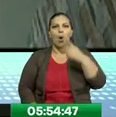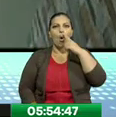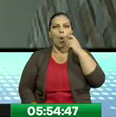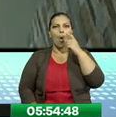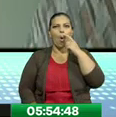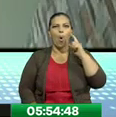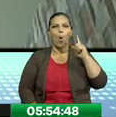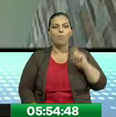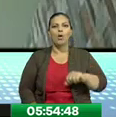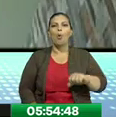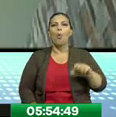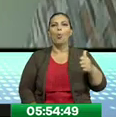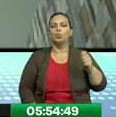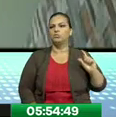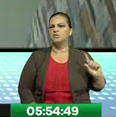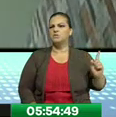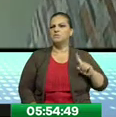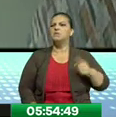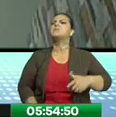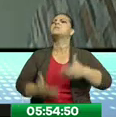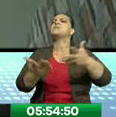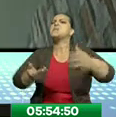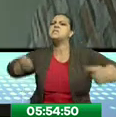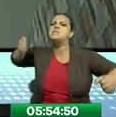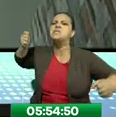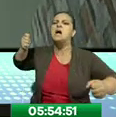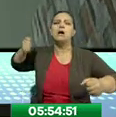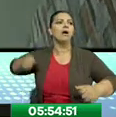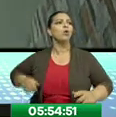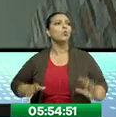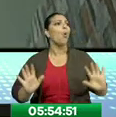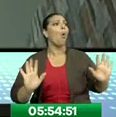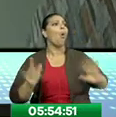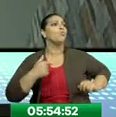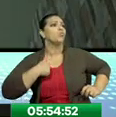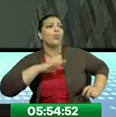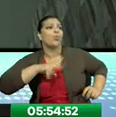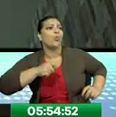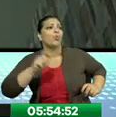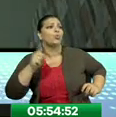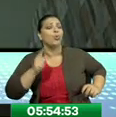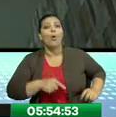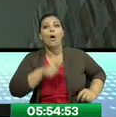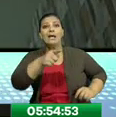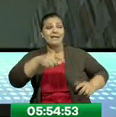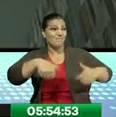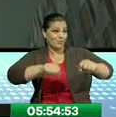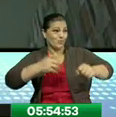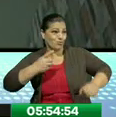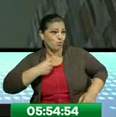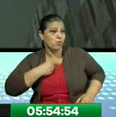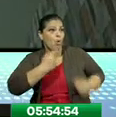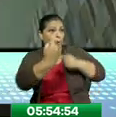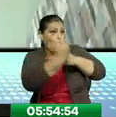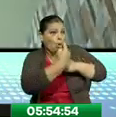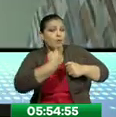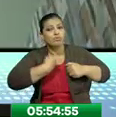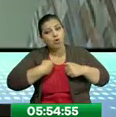vuelta. Se la saben todas. Qué bárbaro. Se las inventan. Es que veo horrendo matachancho con un machete. Entonces digo,